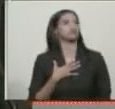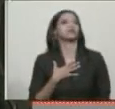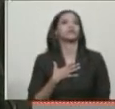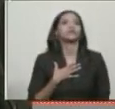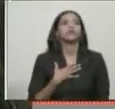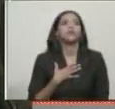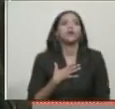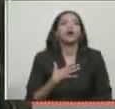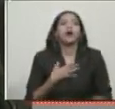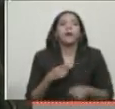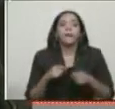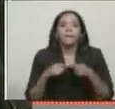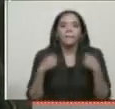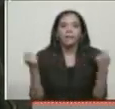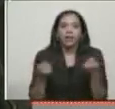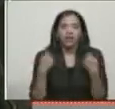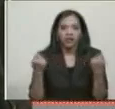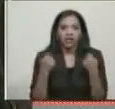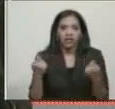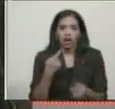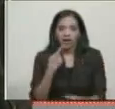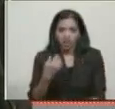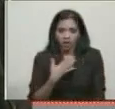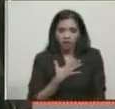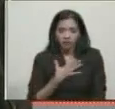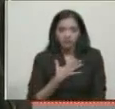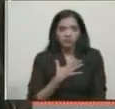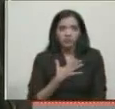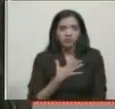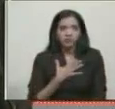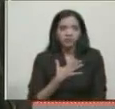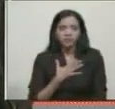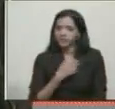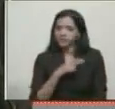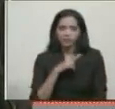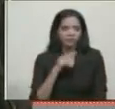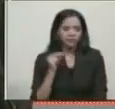Periodista y periodista, me lo dijo a mí. No es un cuento